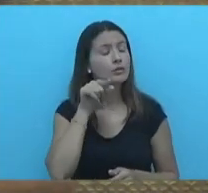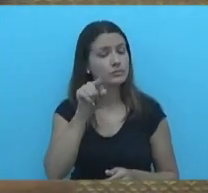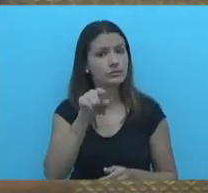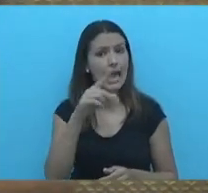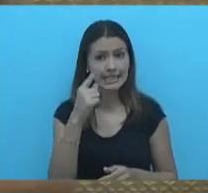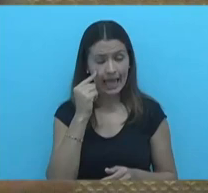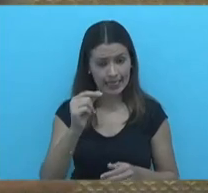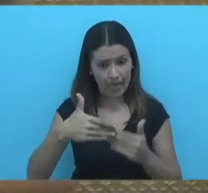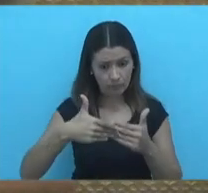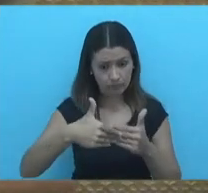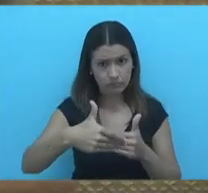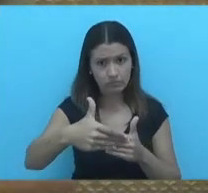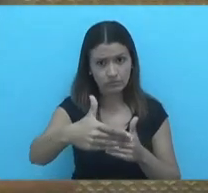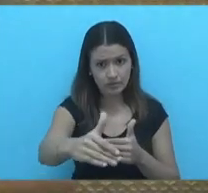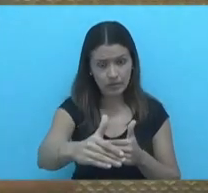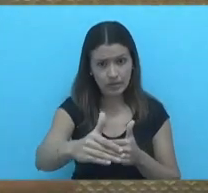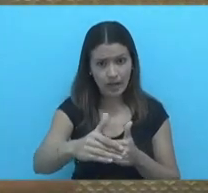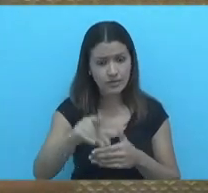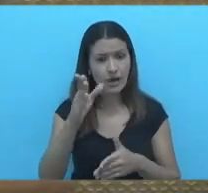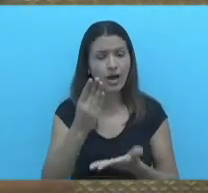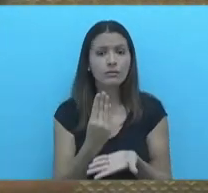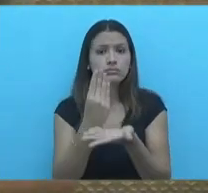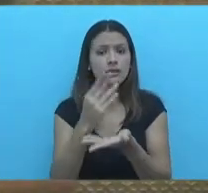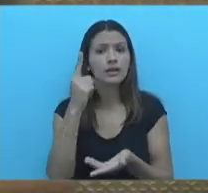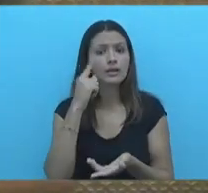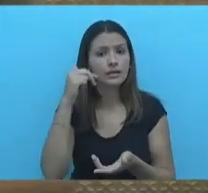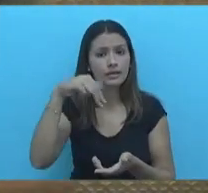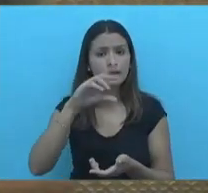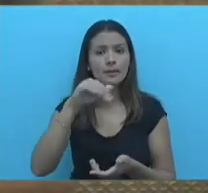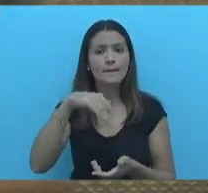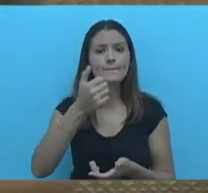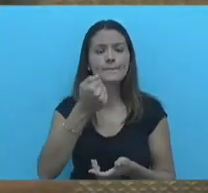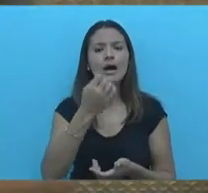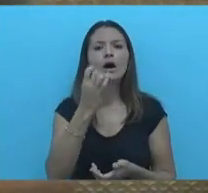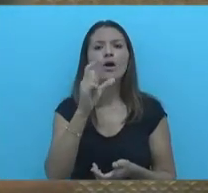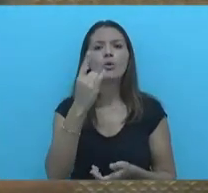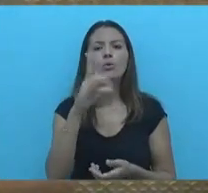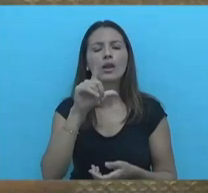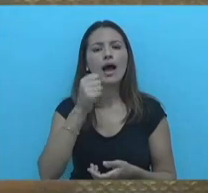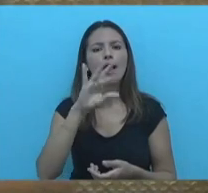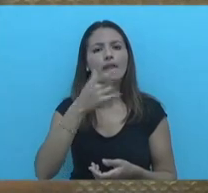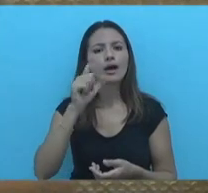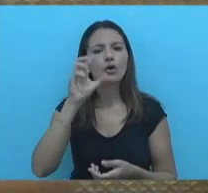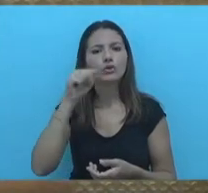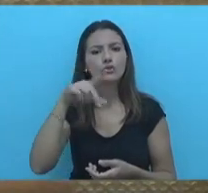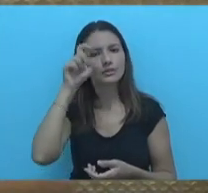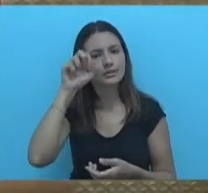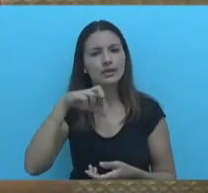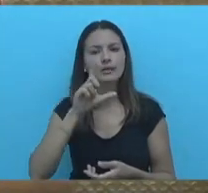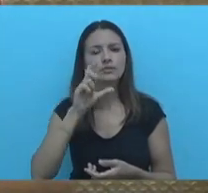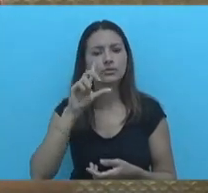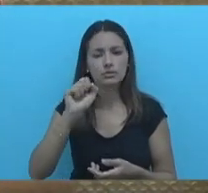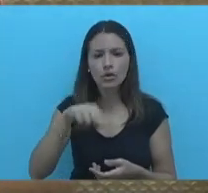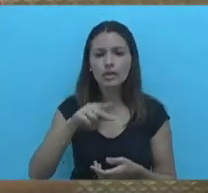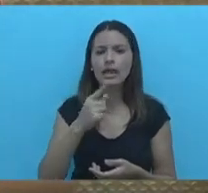adelante, la Inmaculada Concepción se toma desde ese momento y, por lo tanto, ahí se pide la excomulgación